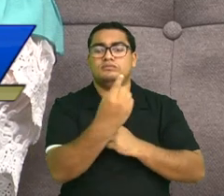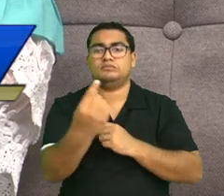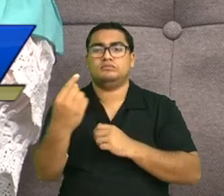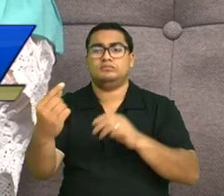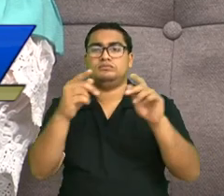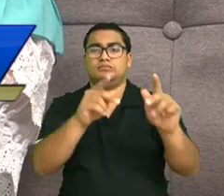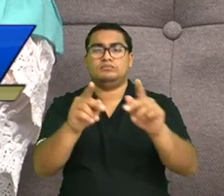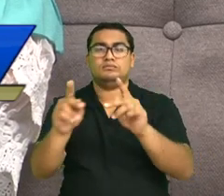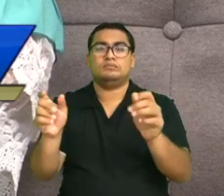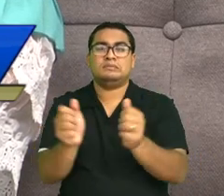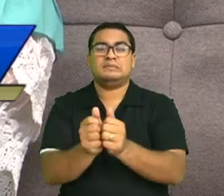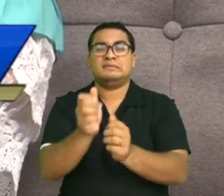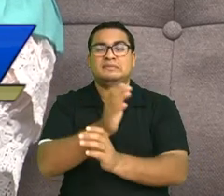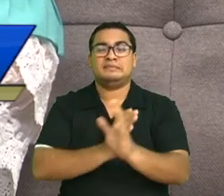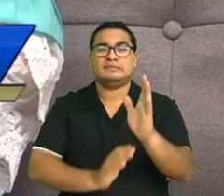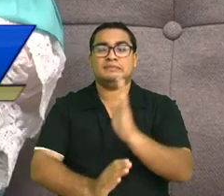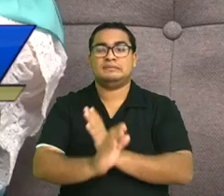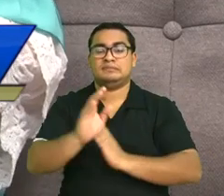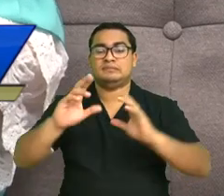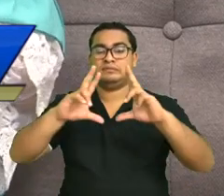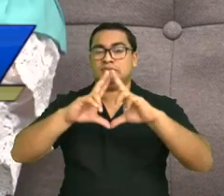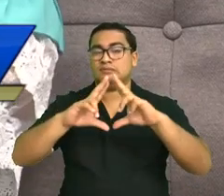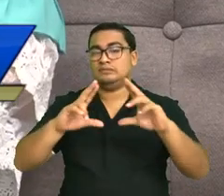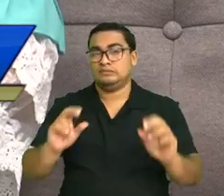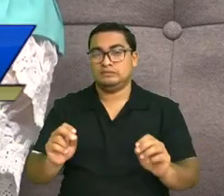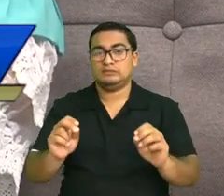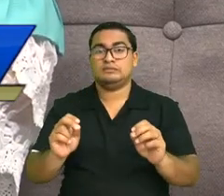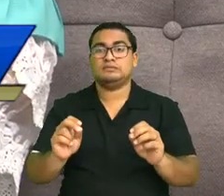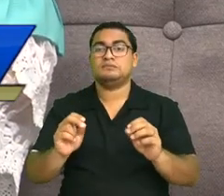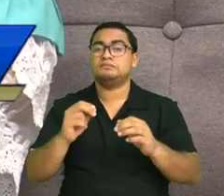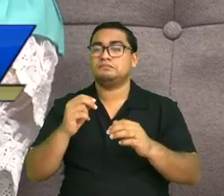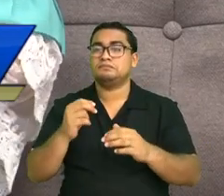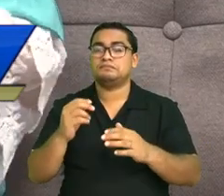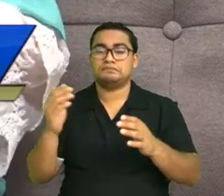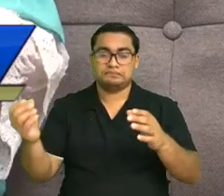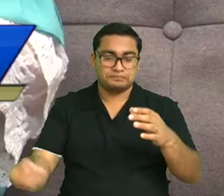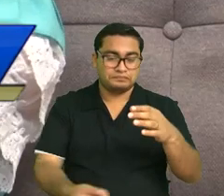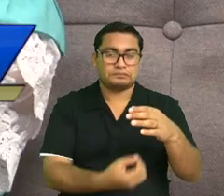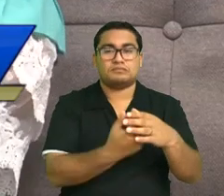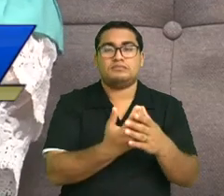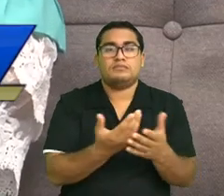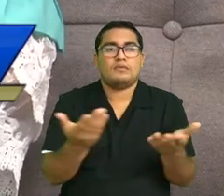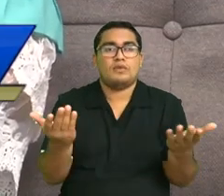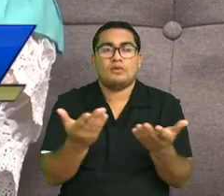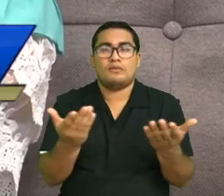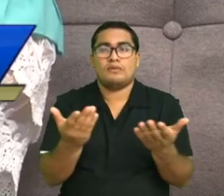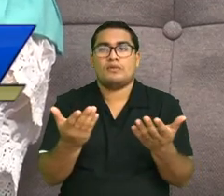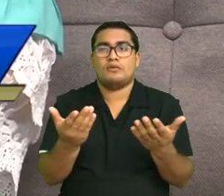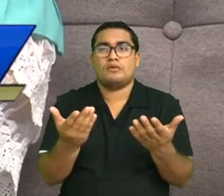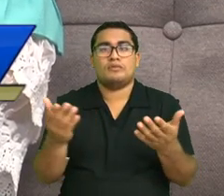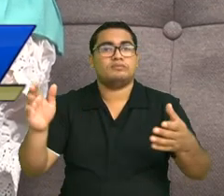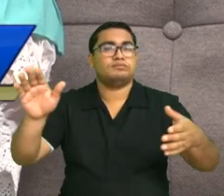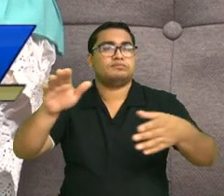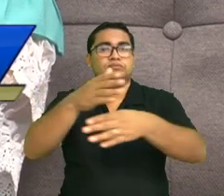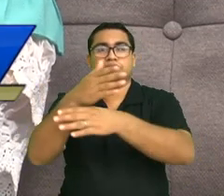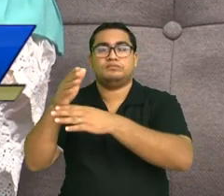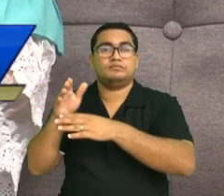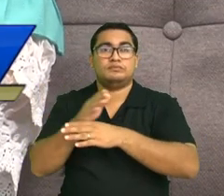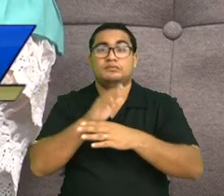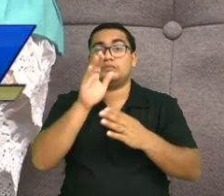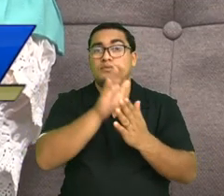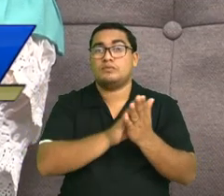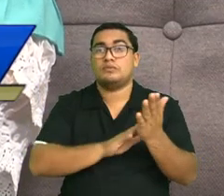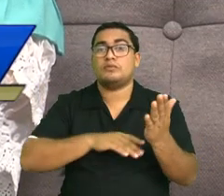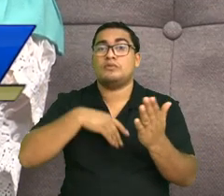país se ha venido incluyendo, se ha venido insertando en los diferentes programas